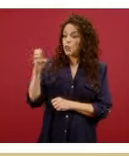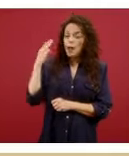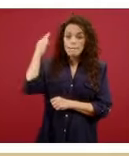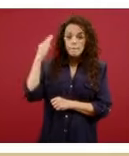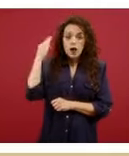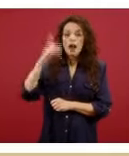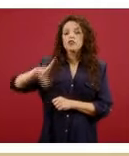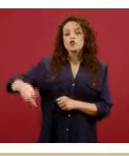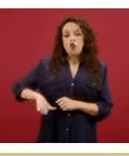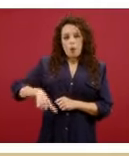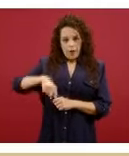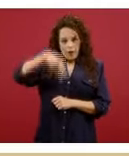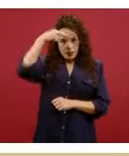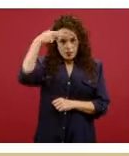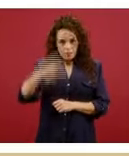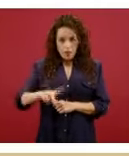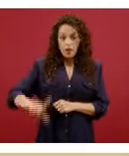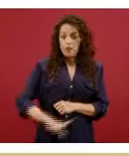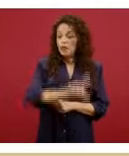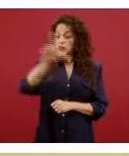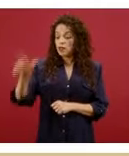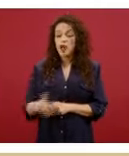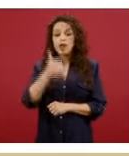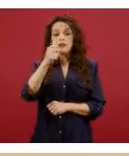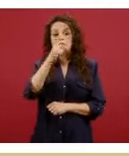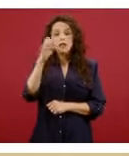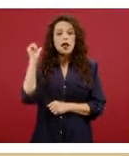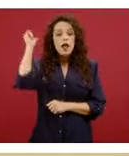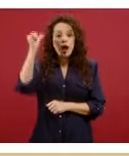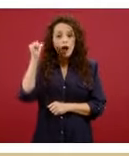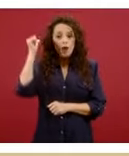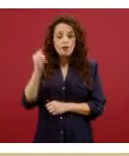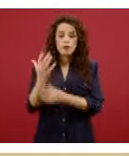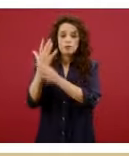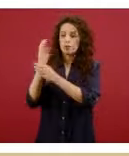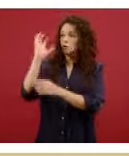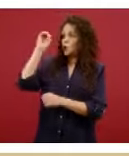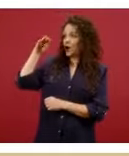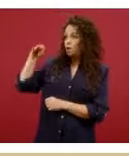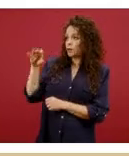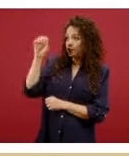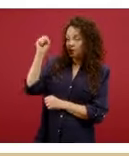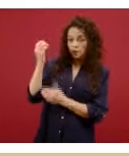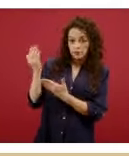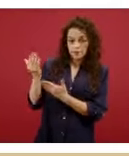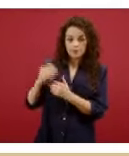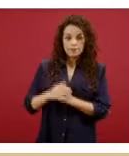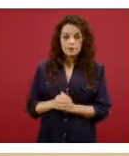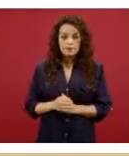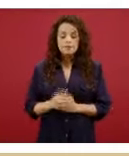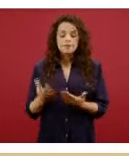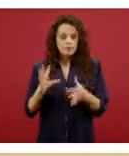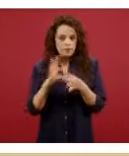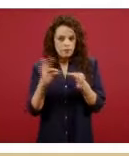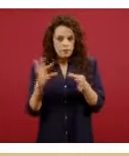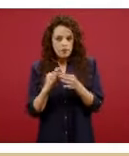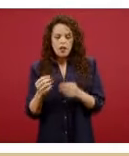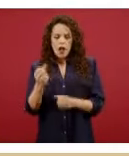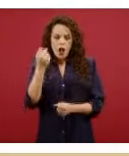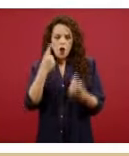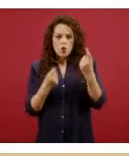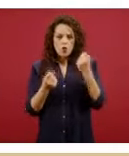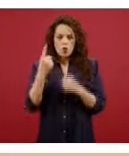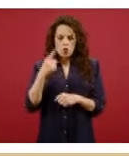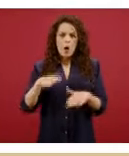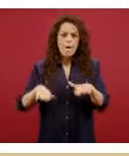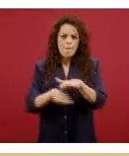y después, el 6 de abril, la Organización Mundial de la Salud. Y comentemos algunos de los elementos básicos